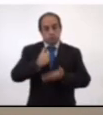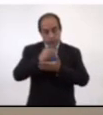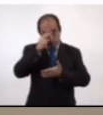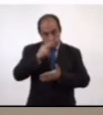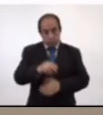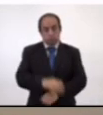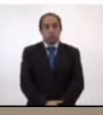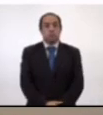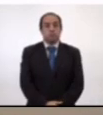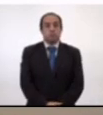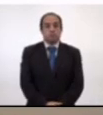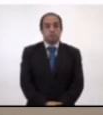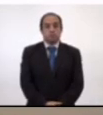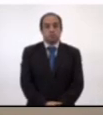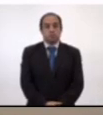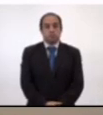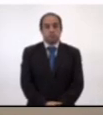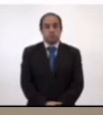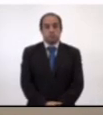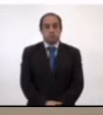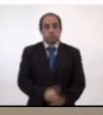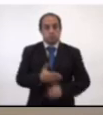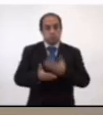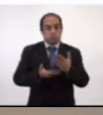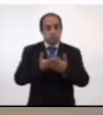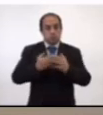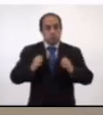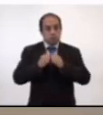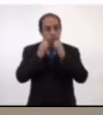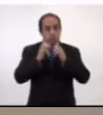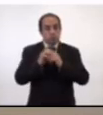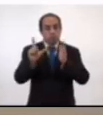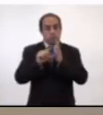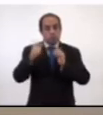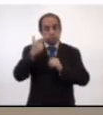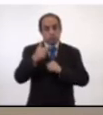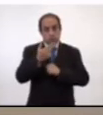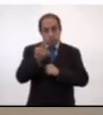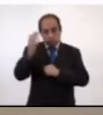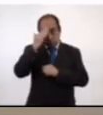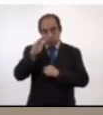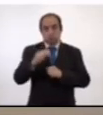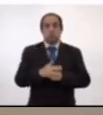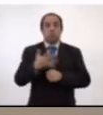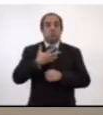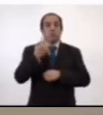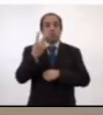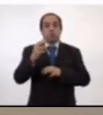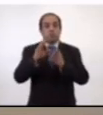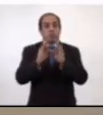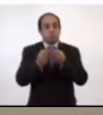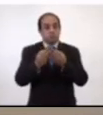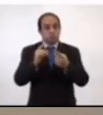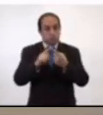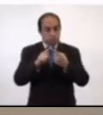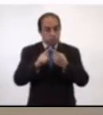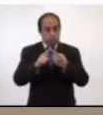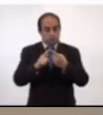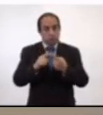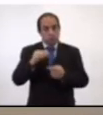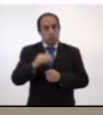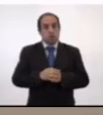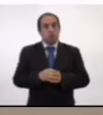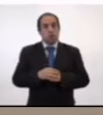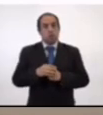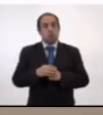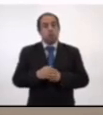México. El servicio emergente de línea 12, como saben, tiene 2 modalidades. Uno es el servicio gratuito de Metrobús